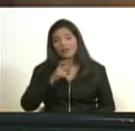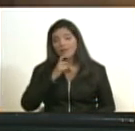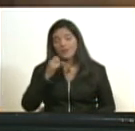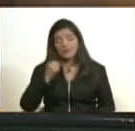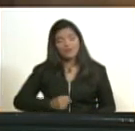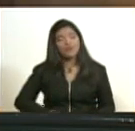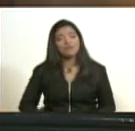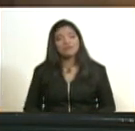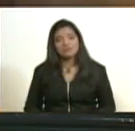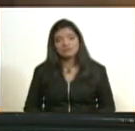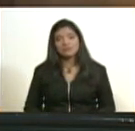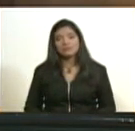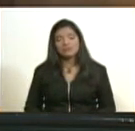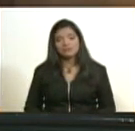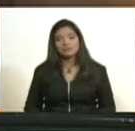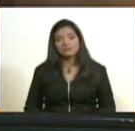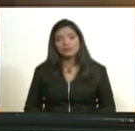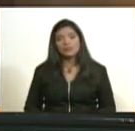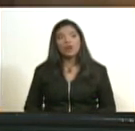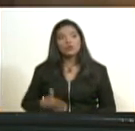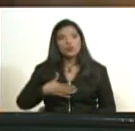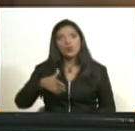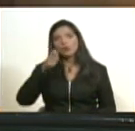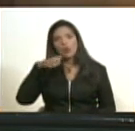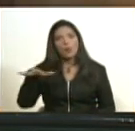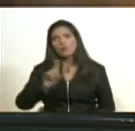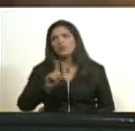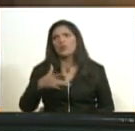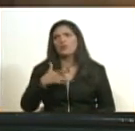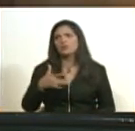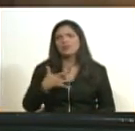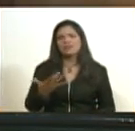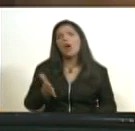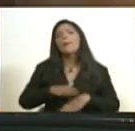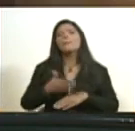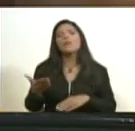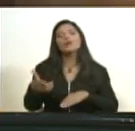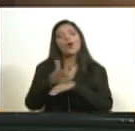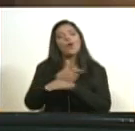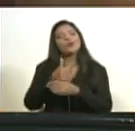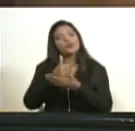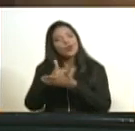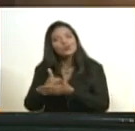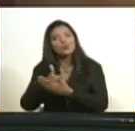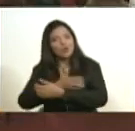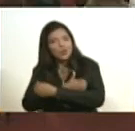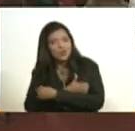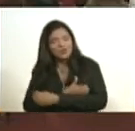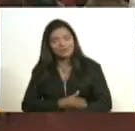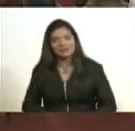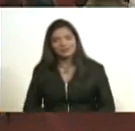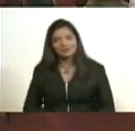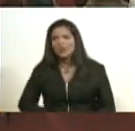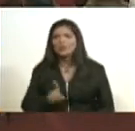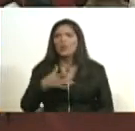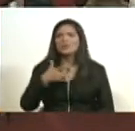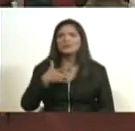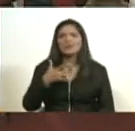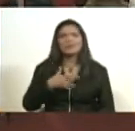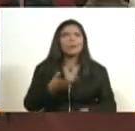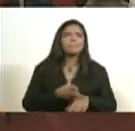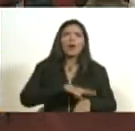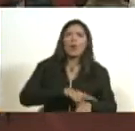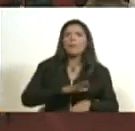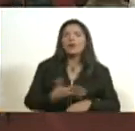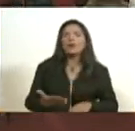rudamente. Nuestro pueblo no lo siente más porque tiene un gobierno que le da la mano, lo abraza. No lo siente más nuestro pueblo porque